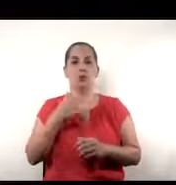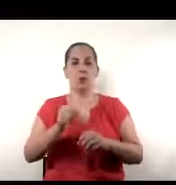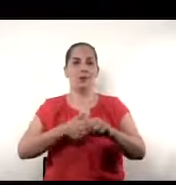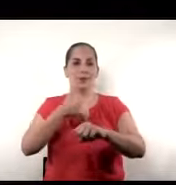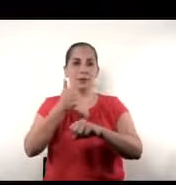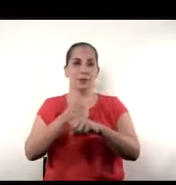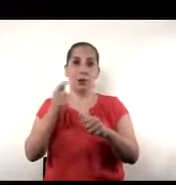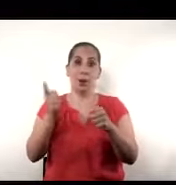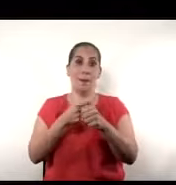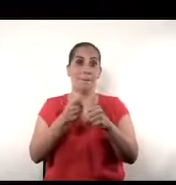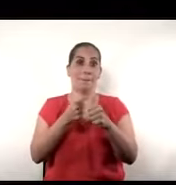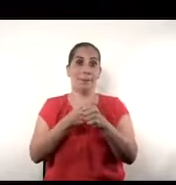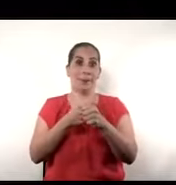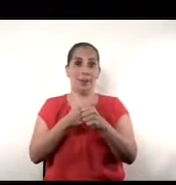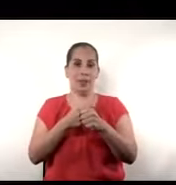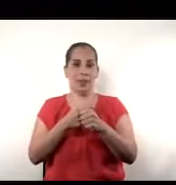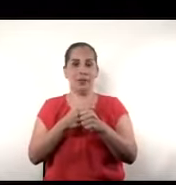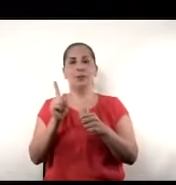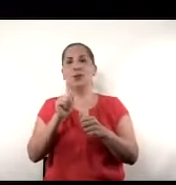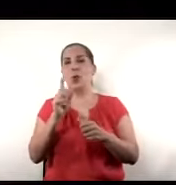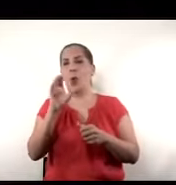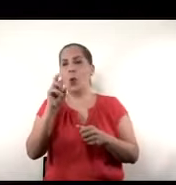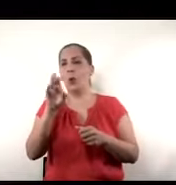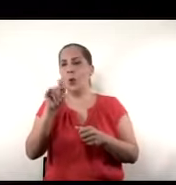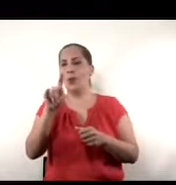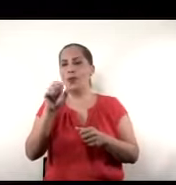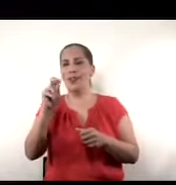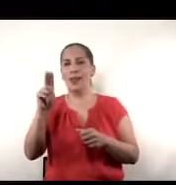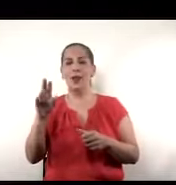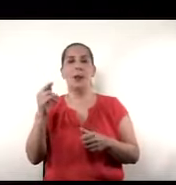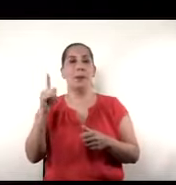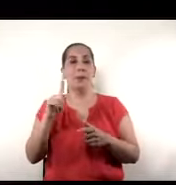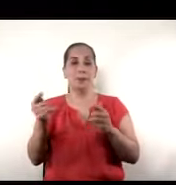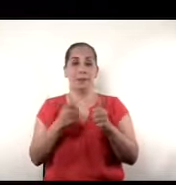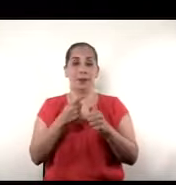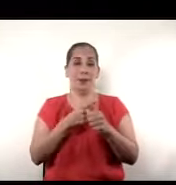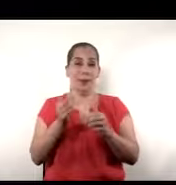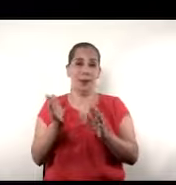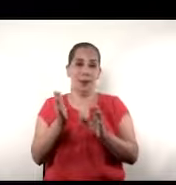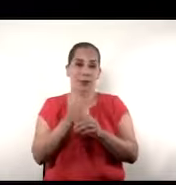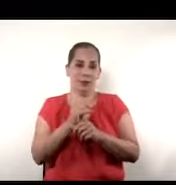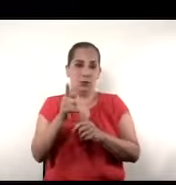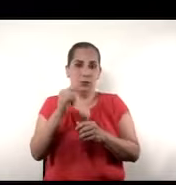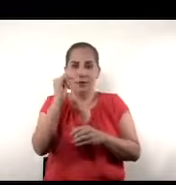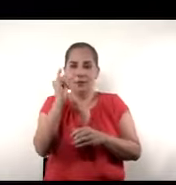estación meteorológica en Orotina, que era necesaria porque para usted diseñar un aeropuerto necesita